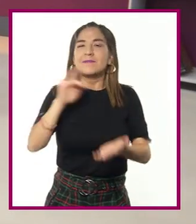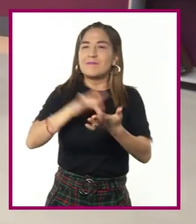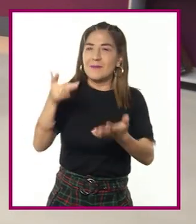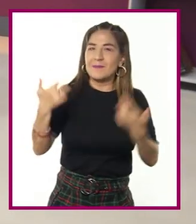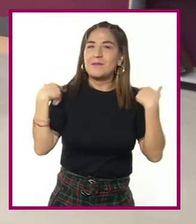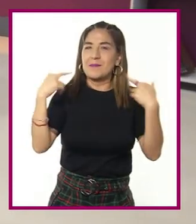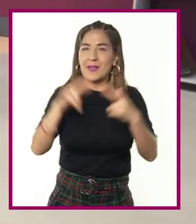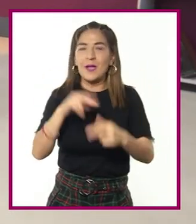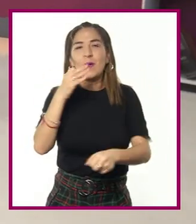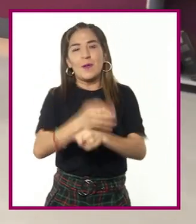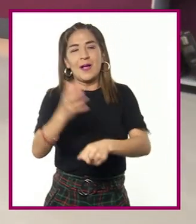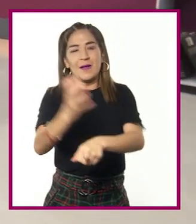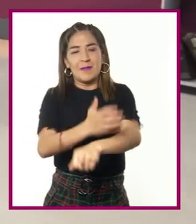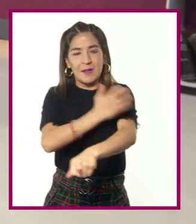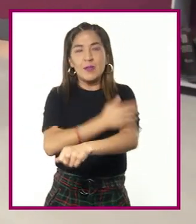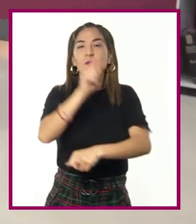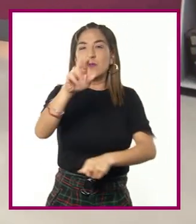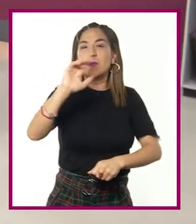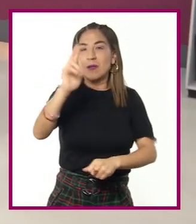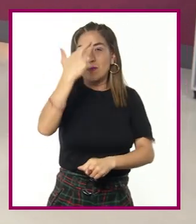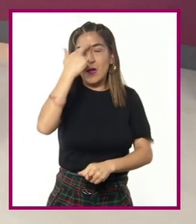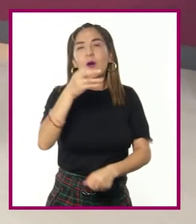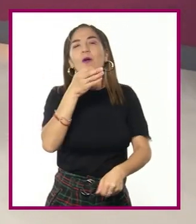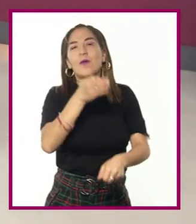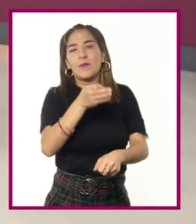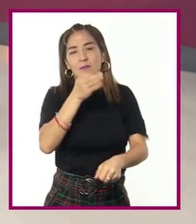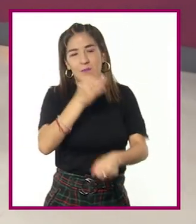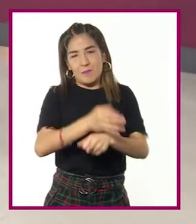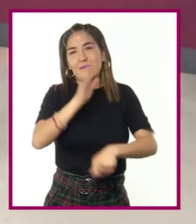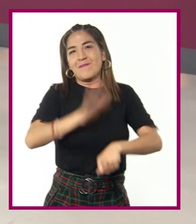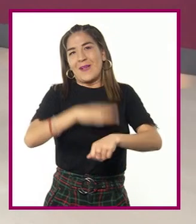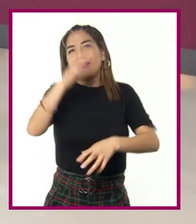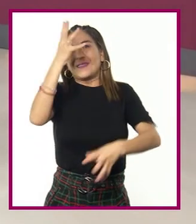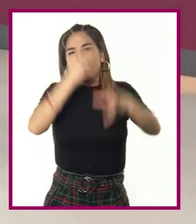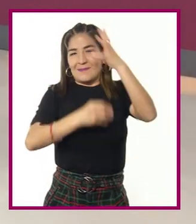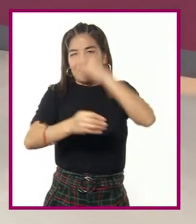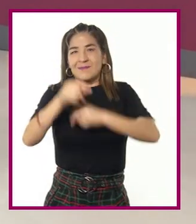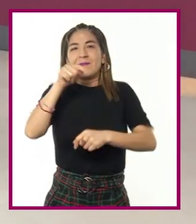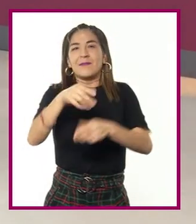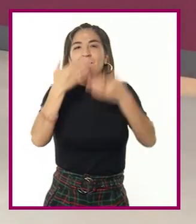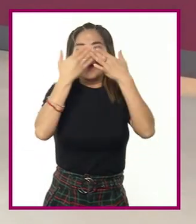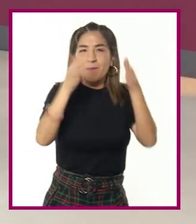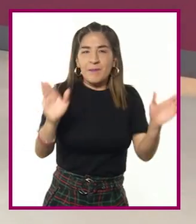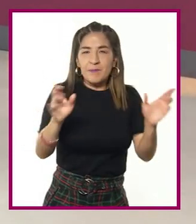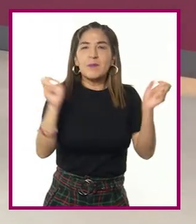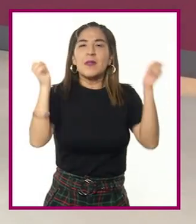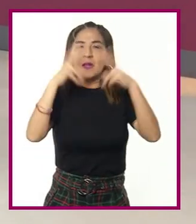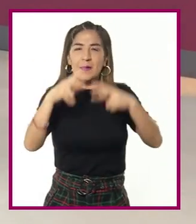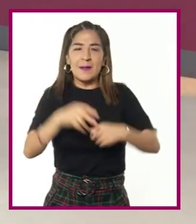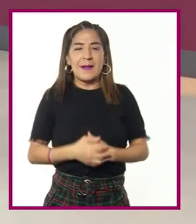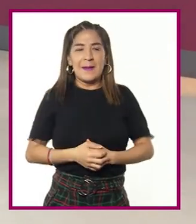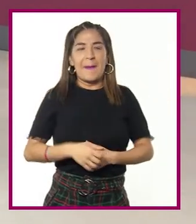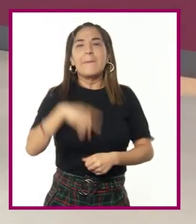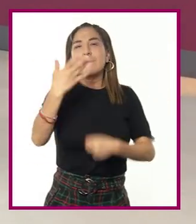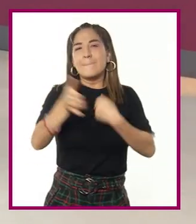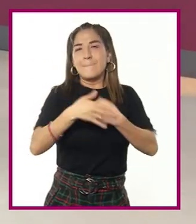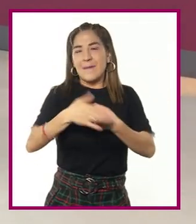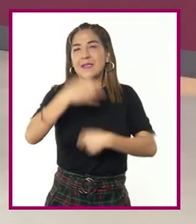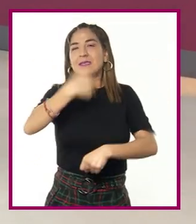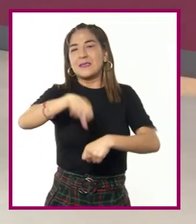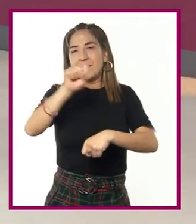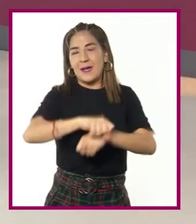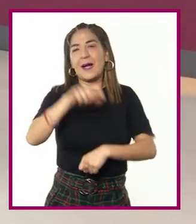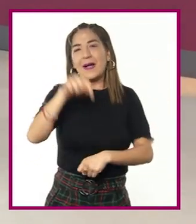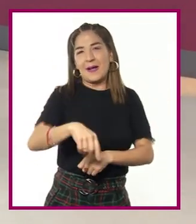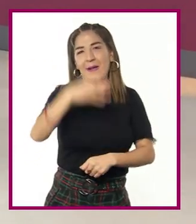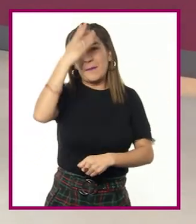Mario, por acompañarnos. Recuerden que aún nos queda mucho por explorar y descubrir. Nos vemos la próxima semana